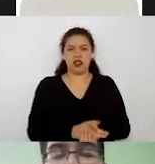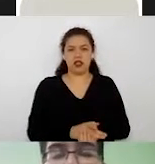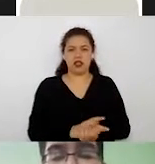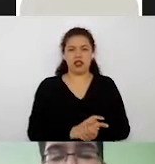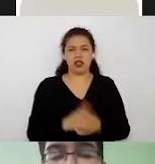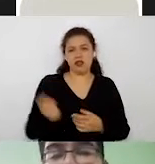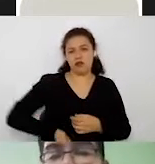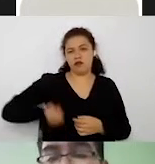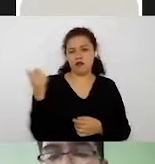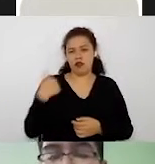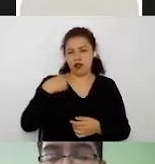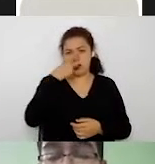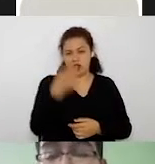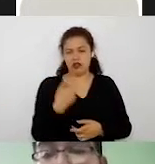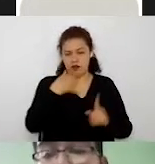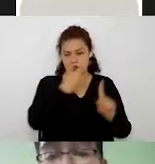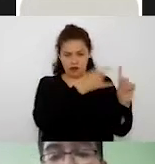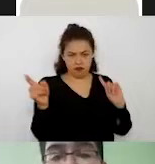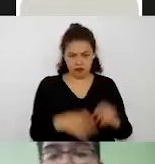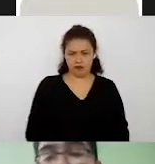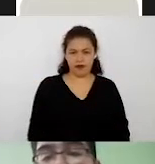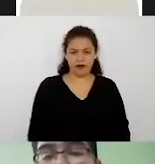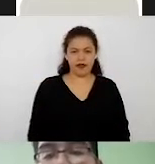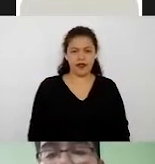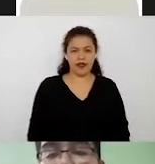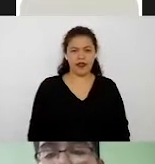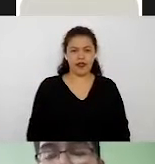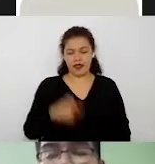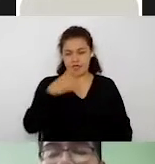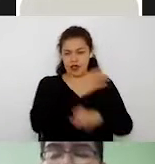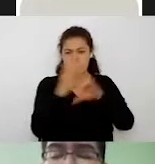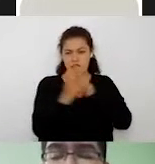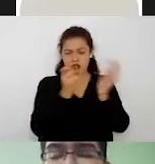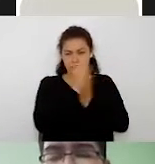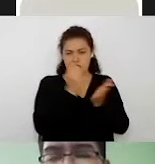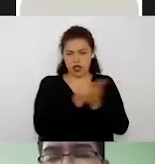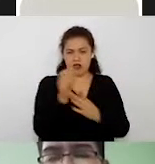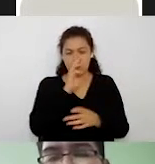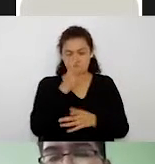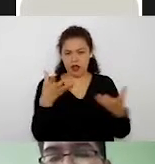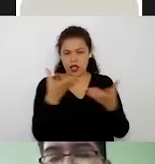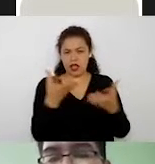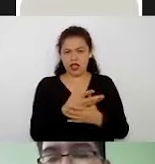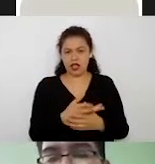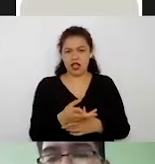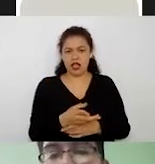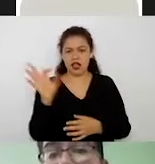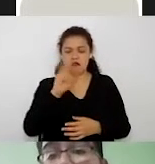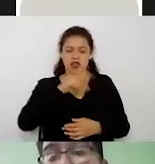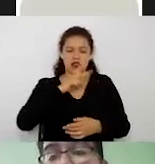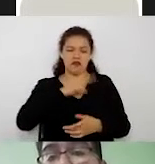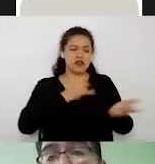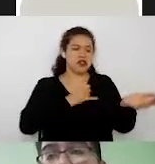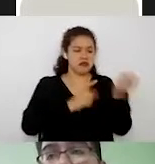abrir. Entonces es importante en esos casos conocernos y tomar las mejores decisiones, porque a lo mejor esa decisión a mí no me afectaba, pero a